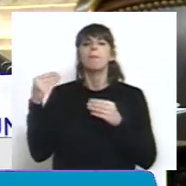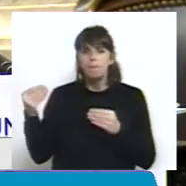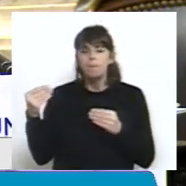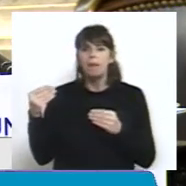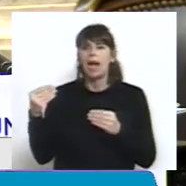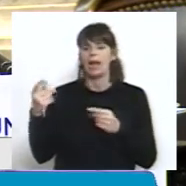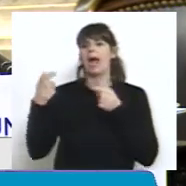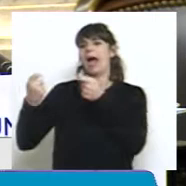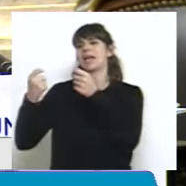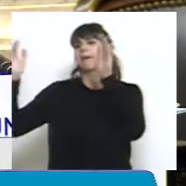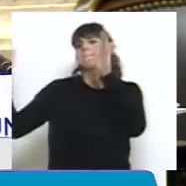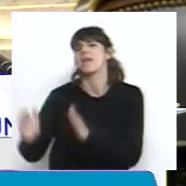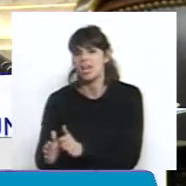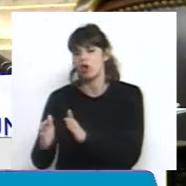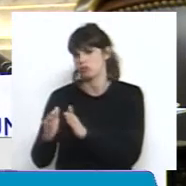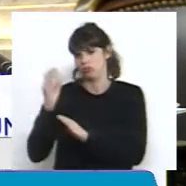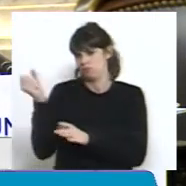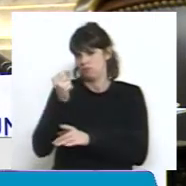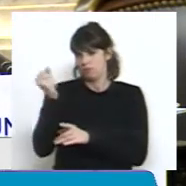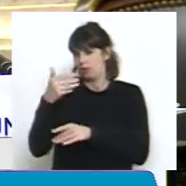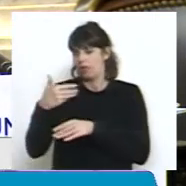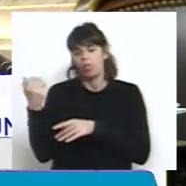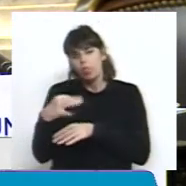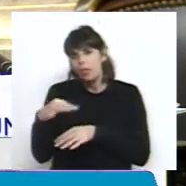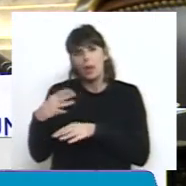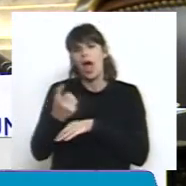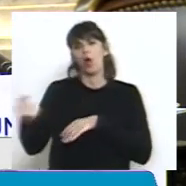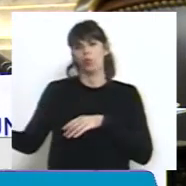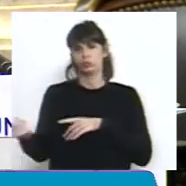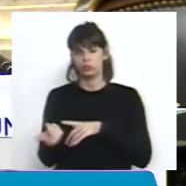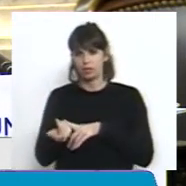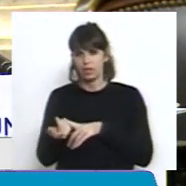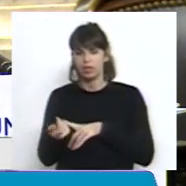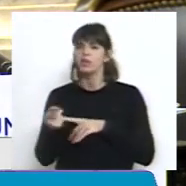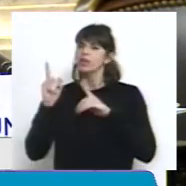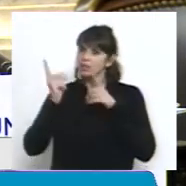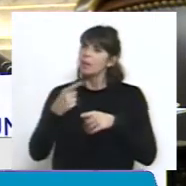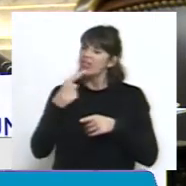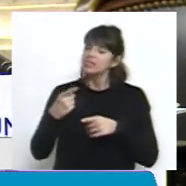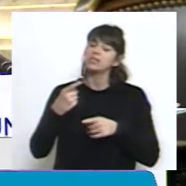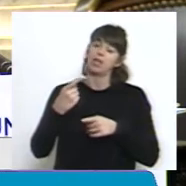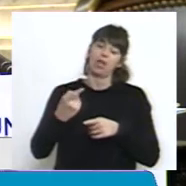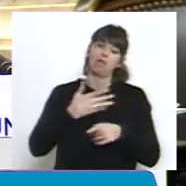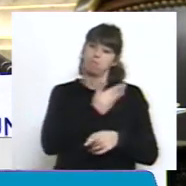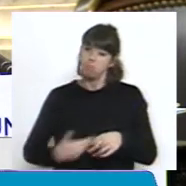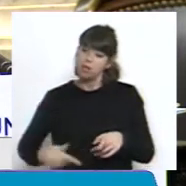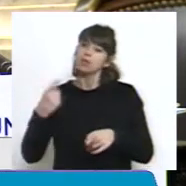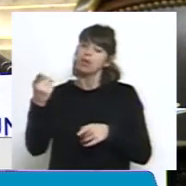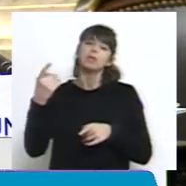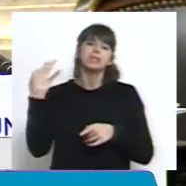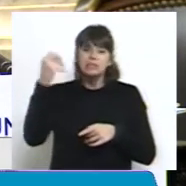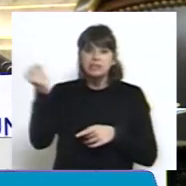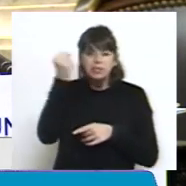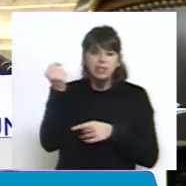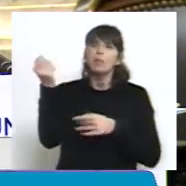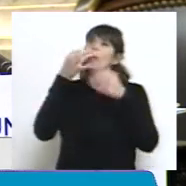del gasto. Y le da la bienvenida, dice, a los esfuerzos realizados por las autoridades para tratar de tener superávit en las